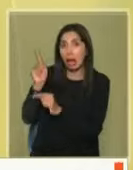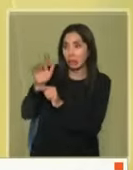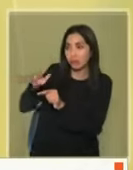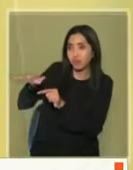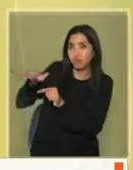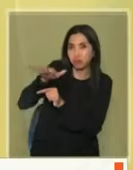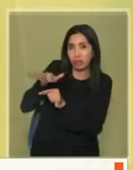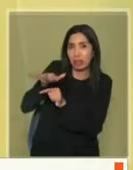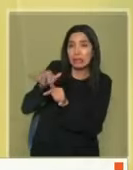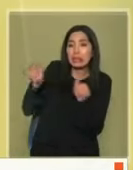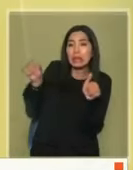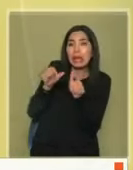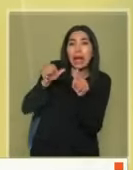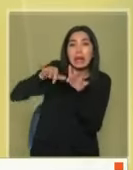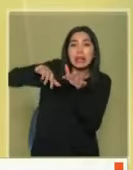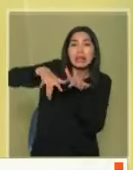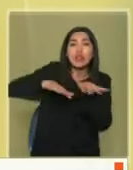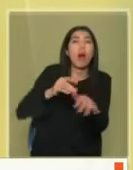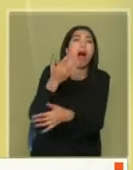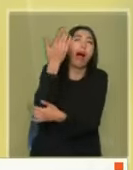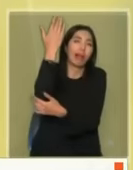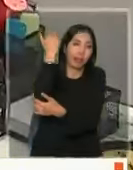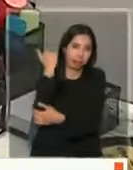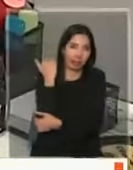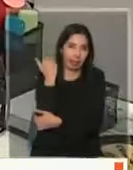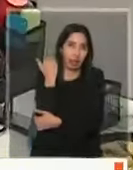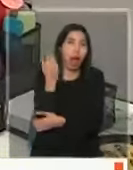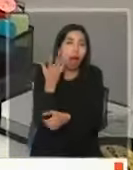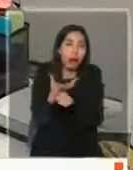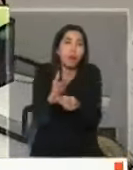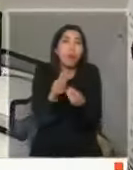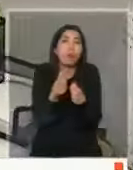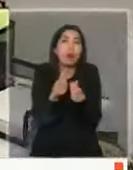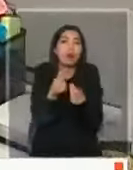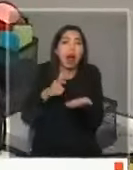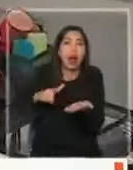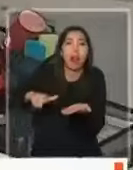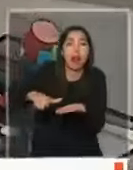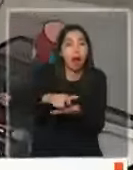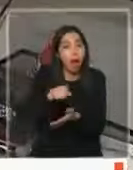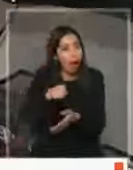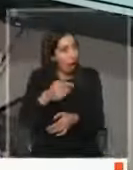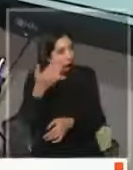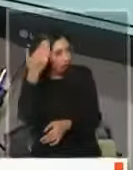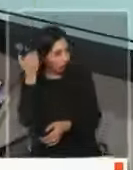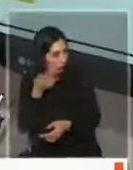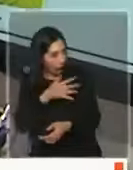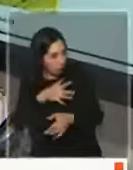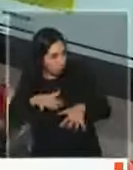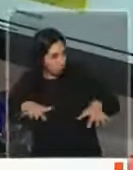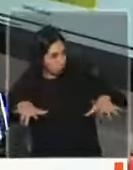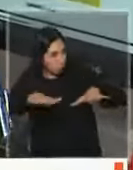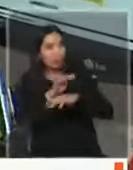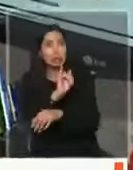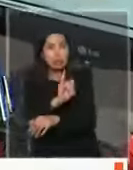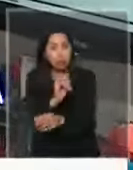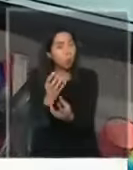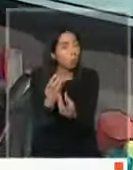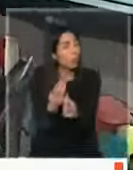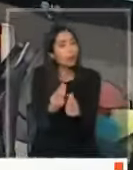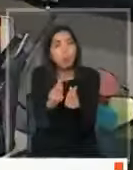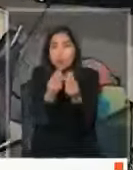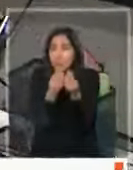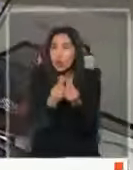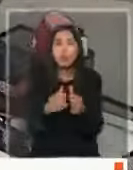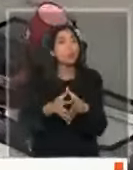alimentaba de agua y tenía estero las cruces acá y acá había humedales. Todo eso era pura agua, finalmente. Muy húmedo, muy húmedo, muy húmedo,